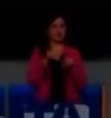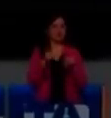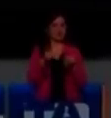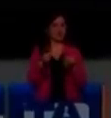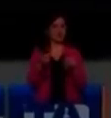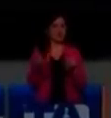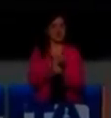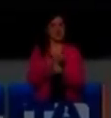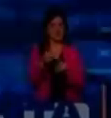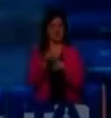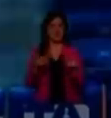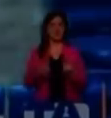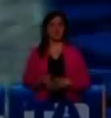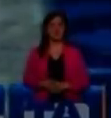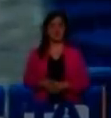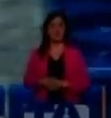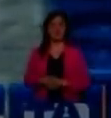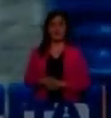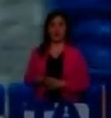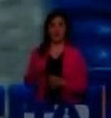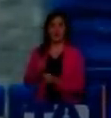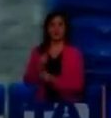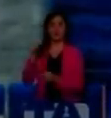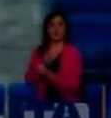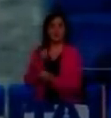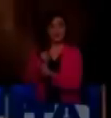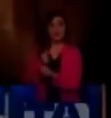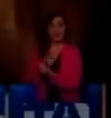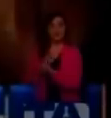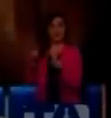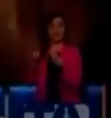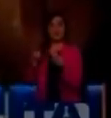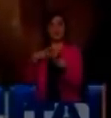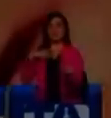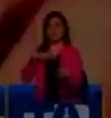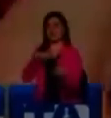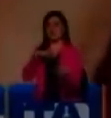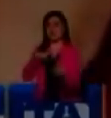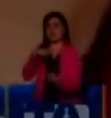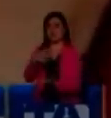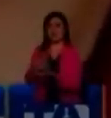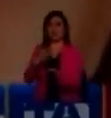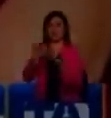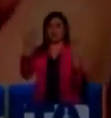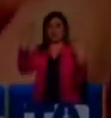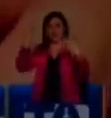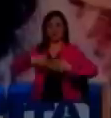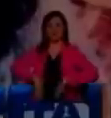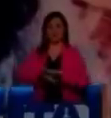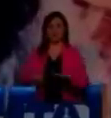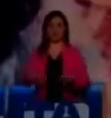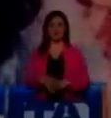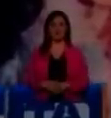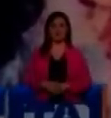tan aberrantes. Gina, es justamente lo que queremos hacer, trabajar para que este tipo de actos horrorosos no se den, no se sigan